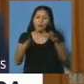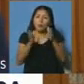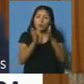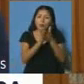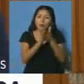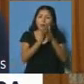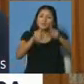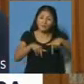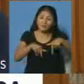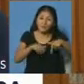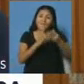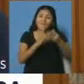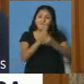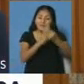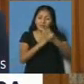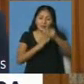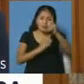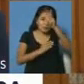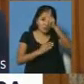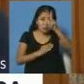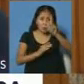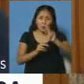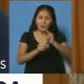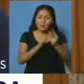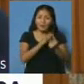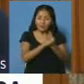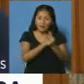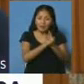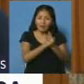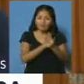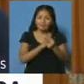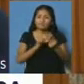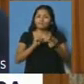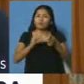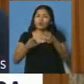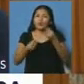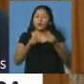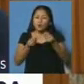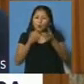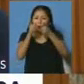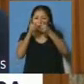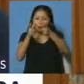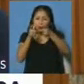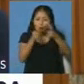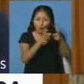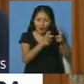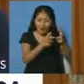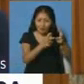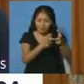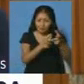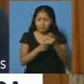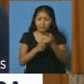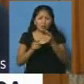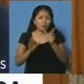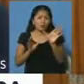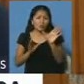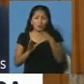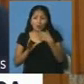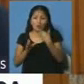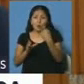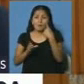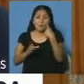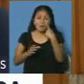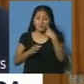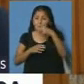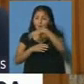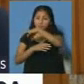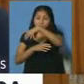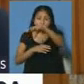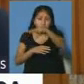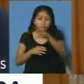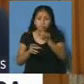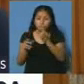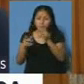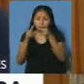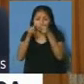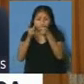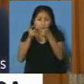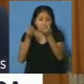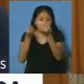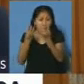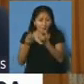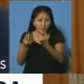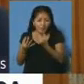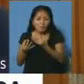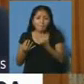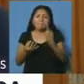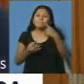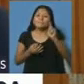de seguridad para que no haya desbordes y bueno en todos los municipios se trabajó normalmente salvo en tilcara donde hubo una situación